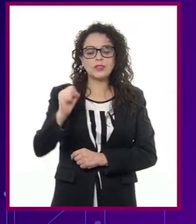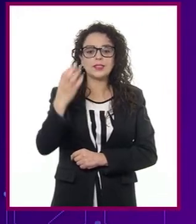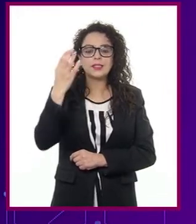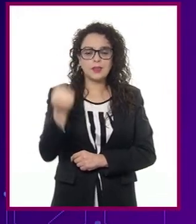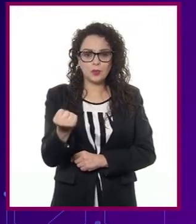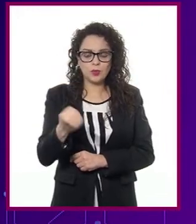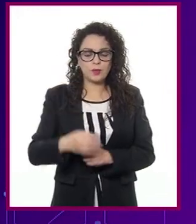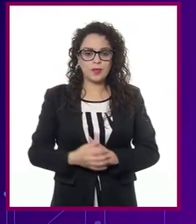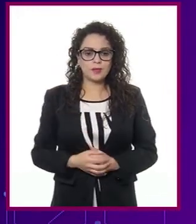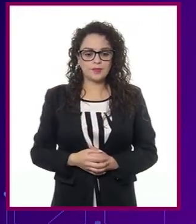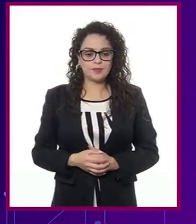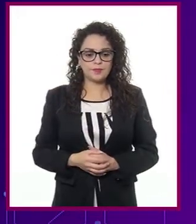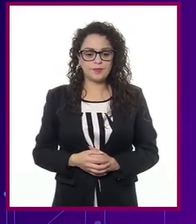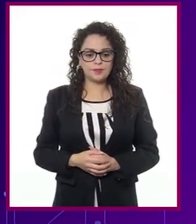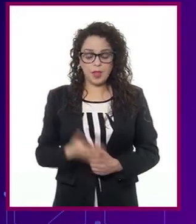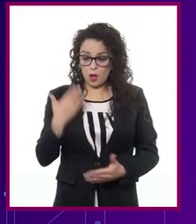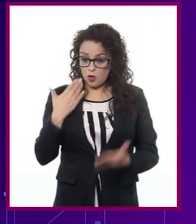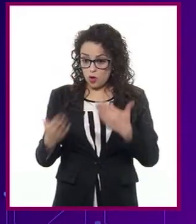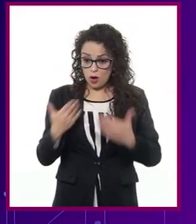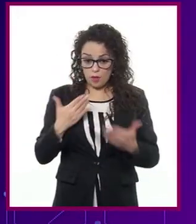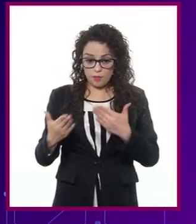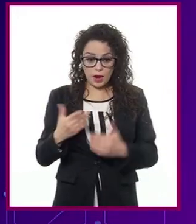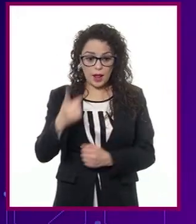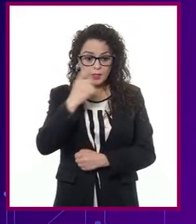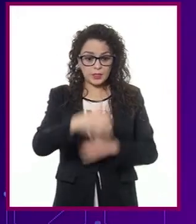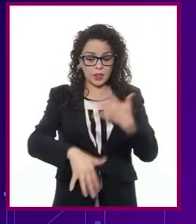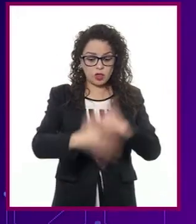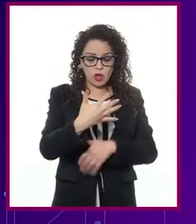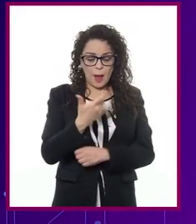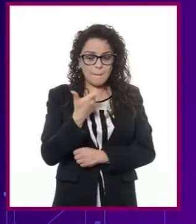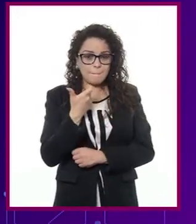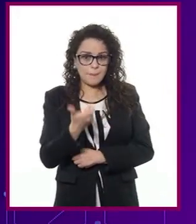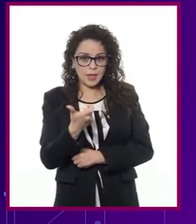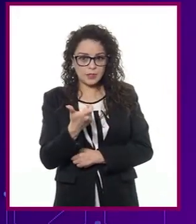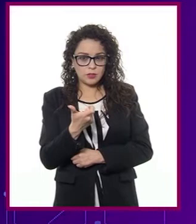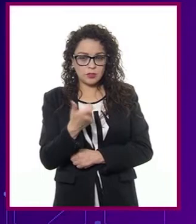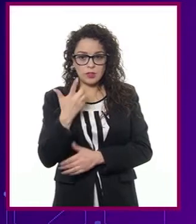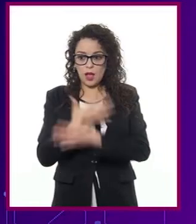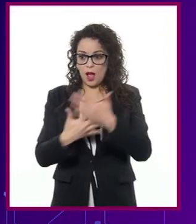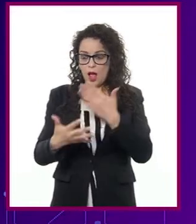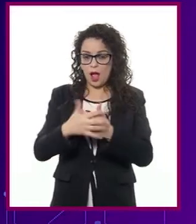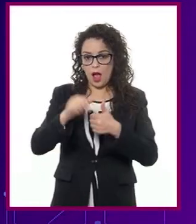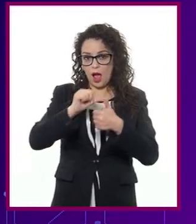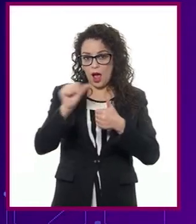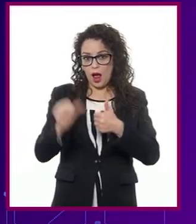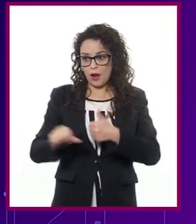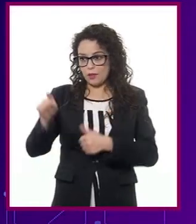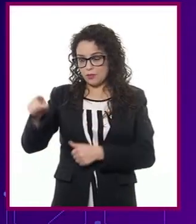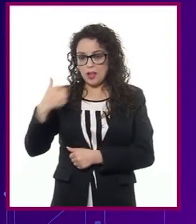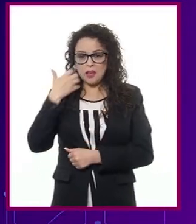134.69. Cuando comparamos 115 pesos que sugiere el artesano, es menor que